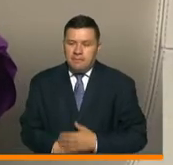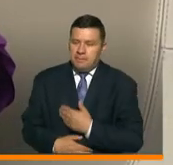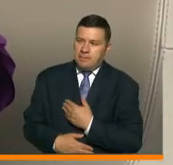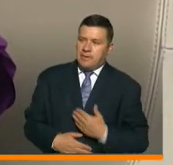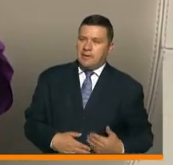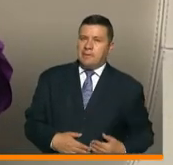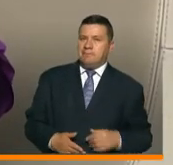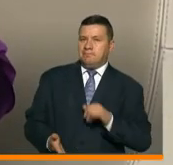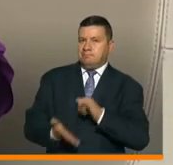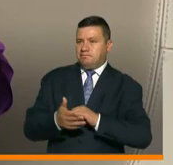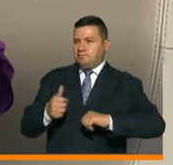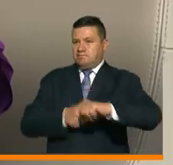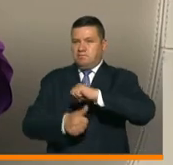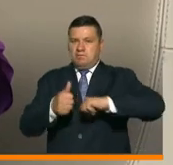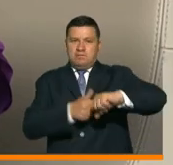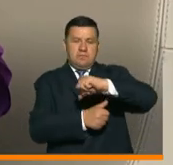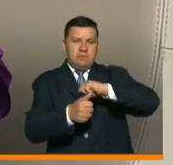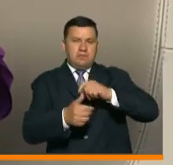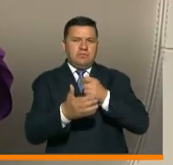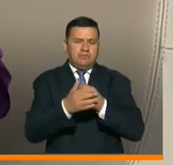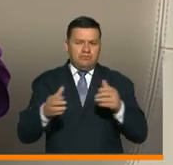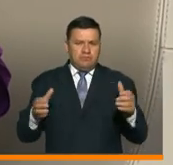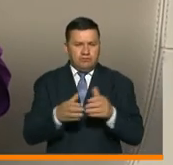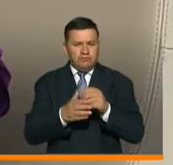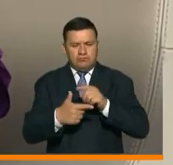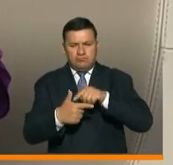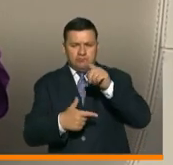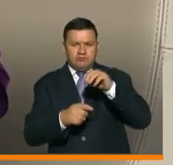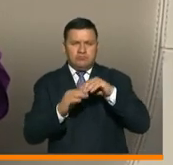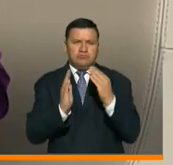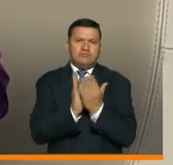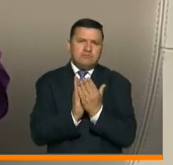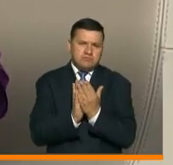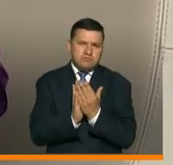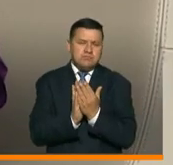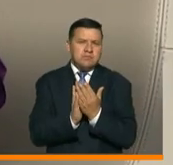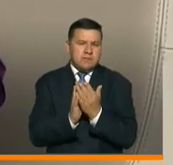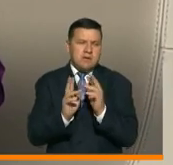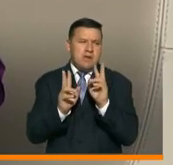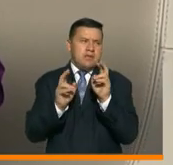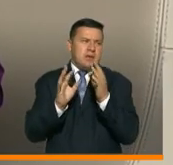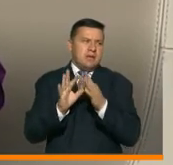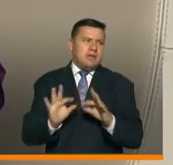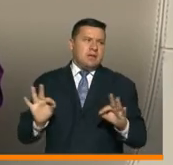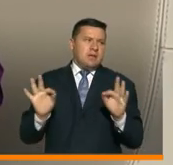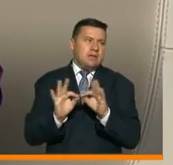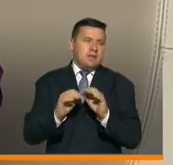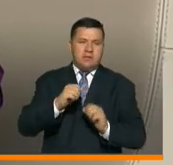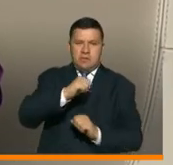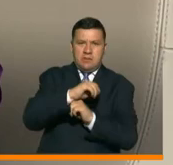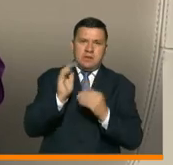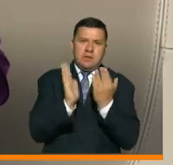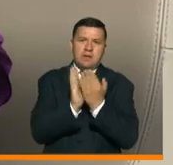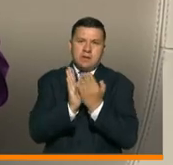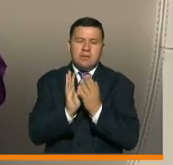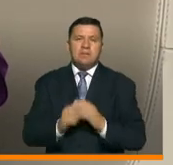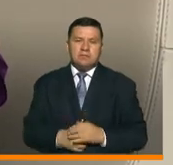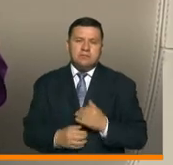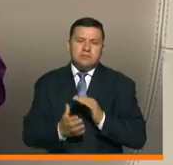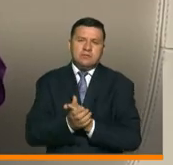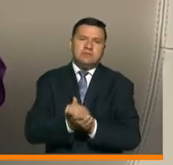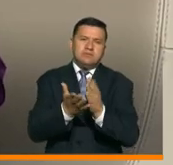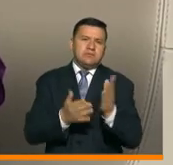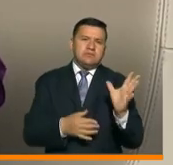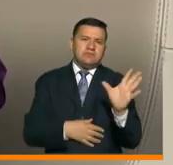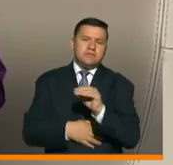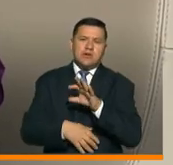Presidente, y parte de esta reactivación de la sociedad, de la economía, de la educación, pasa por temas tan importantes como la infraestructura educativa. Un saludo